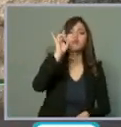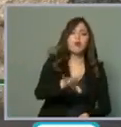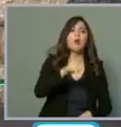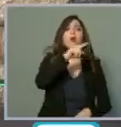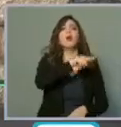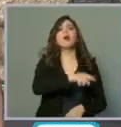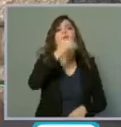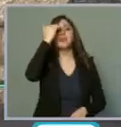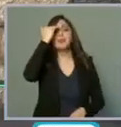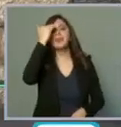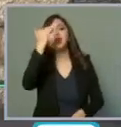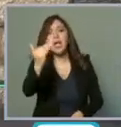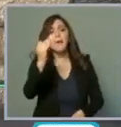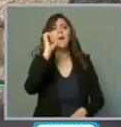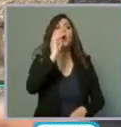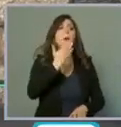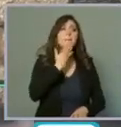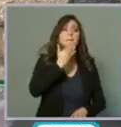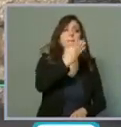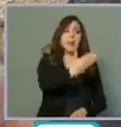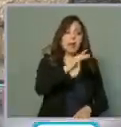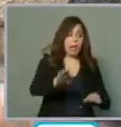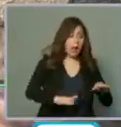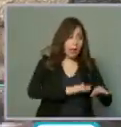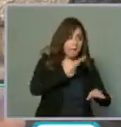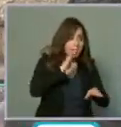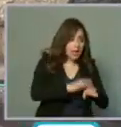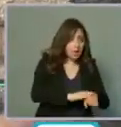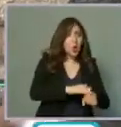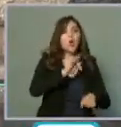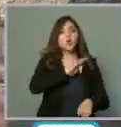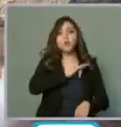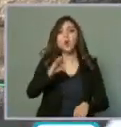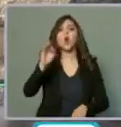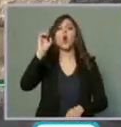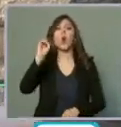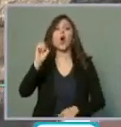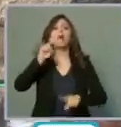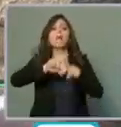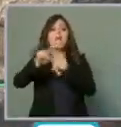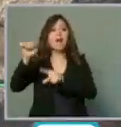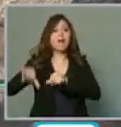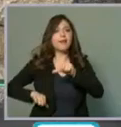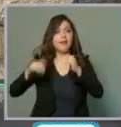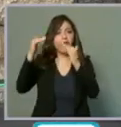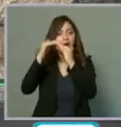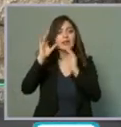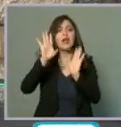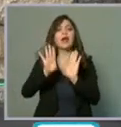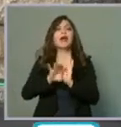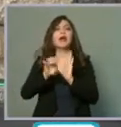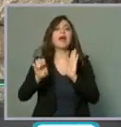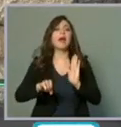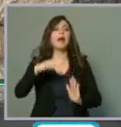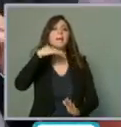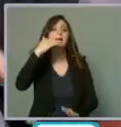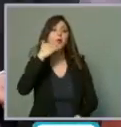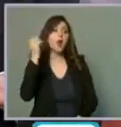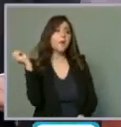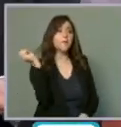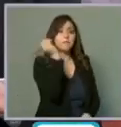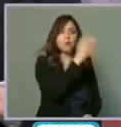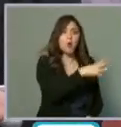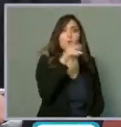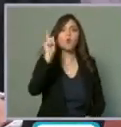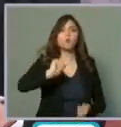buenas calificaciones o ya sacaste la basura, entonces ahora tienes una hora de videojuegos? Quizá el empezar a negociar sería bueno. Sí, y sobre todo